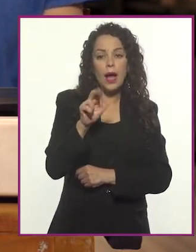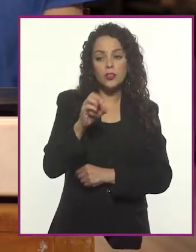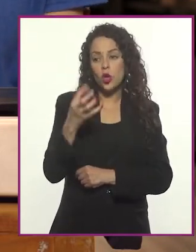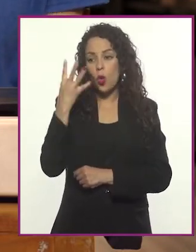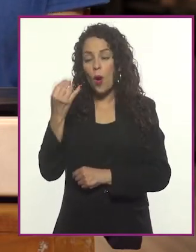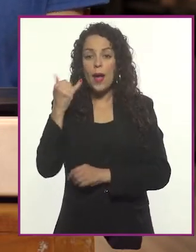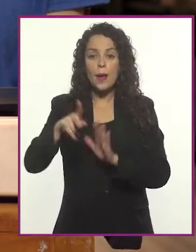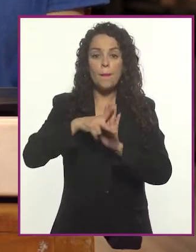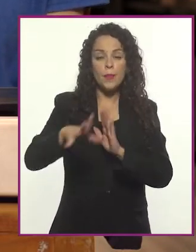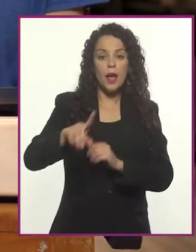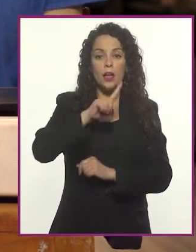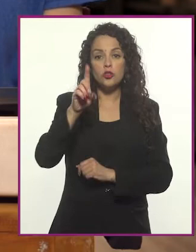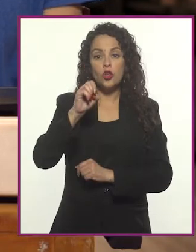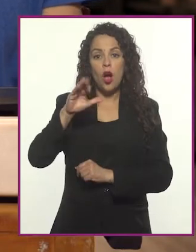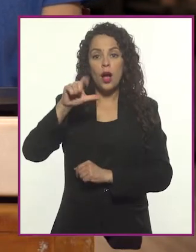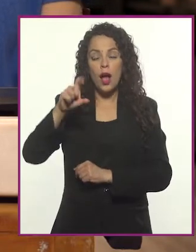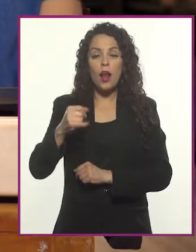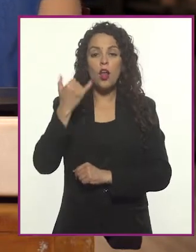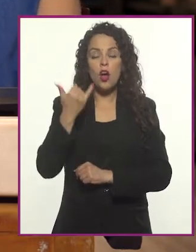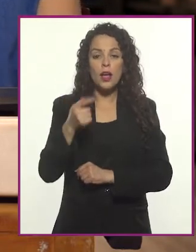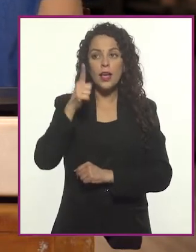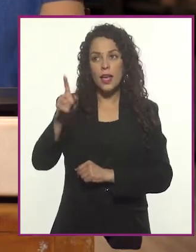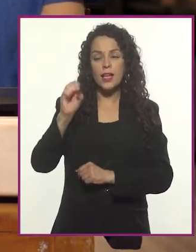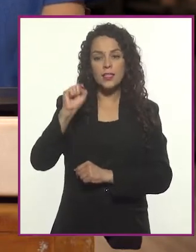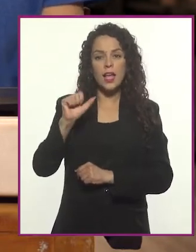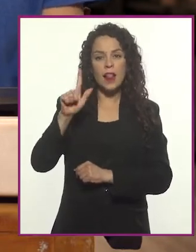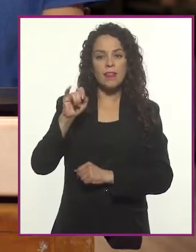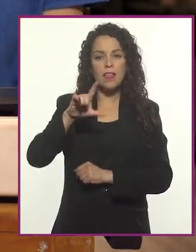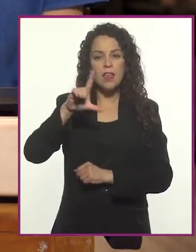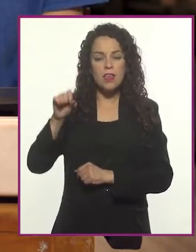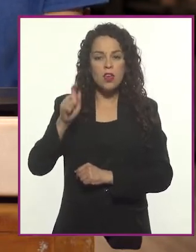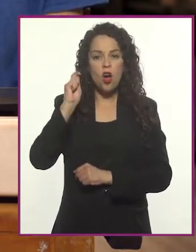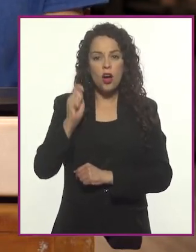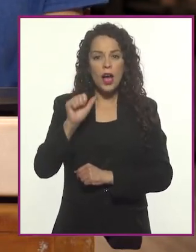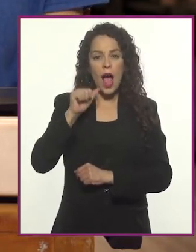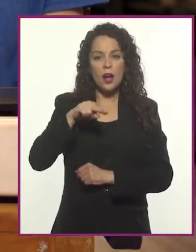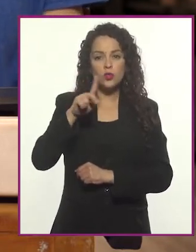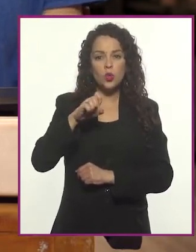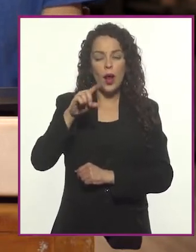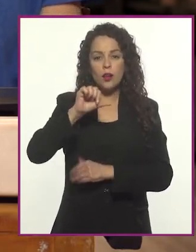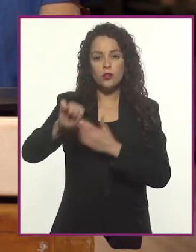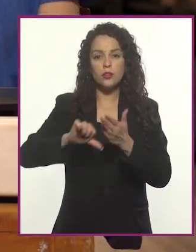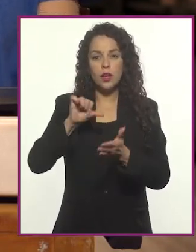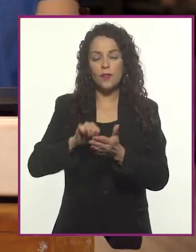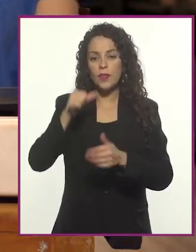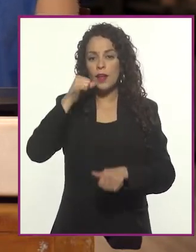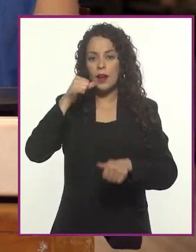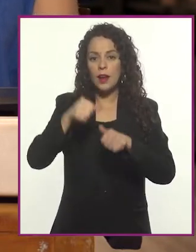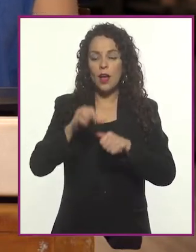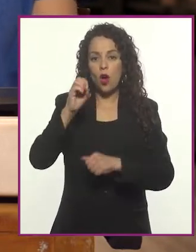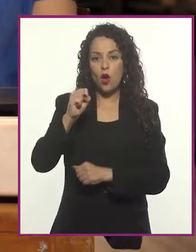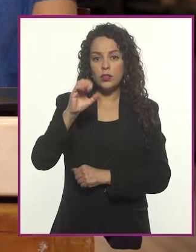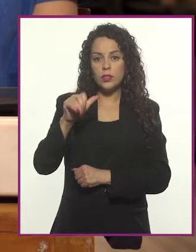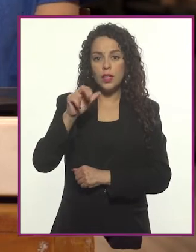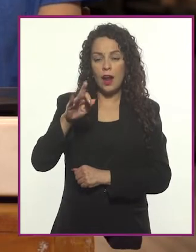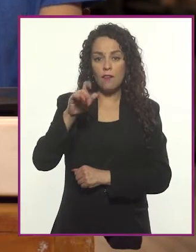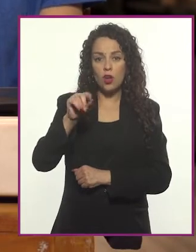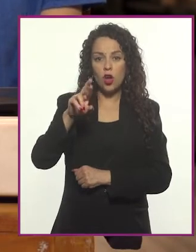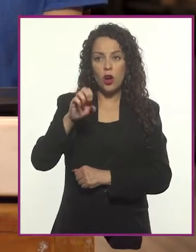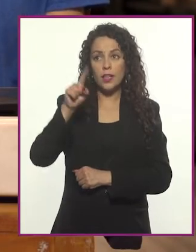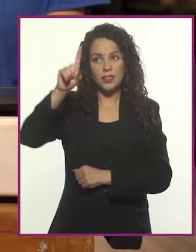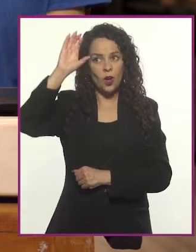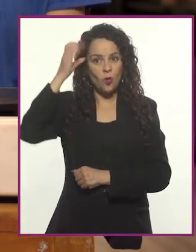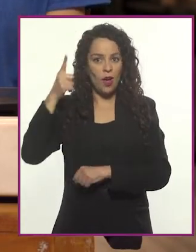los periódicos Zócalo y Vanguardia de Saltillo, en la edición Anzuelos del Centro de las Letras Óscar Flores Tapia del estado de